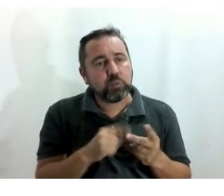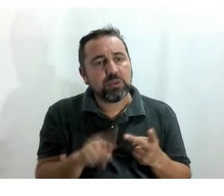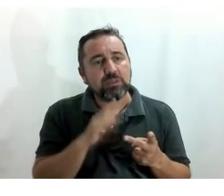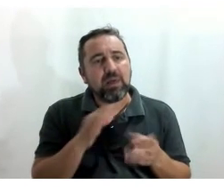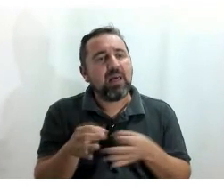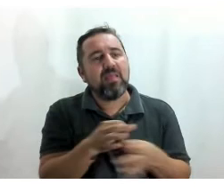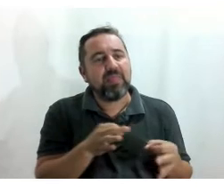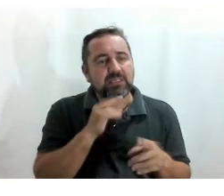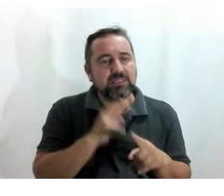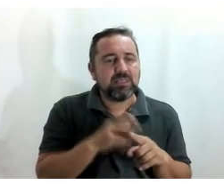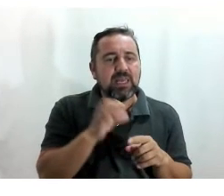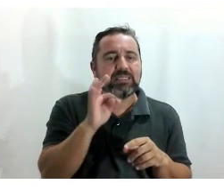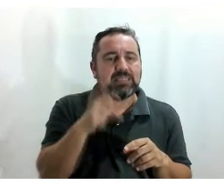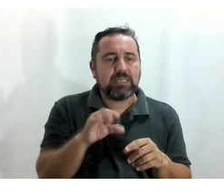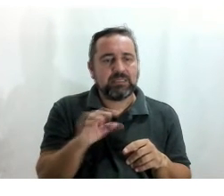células stem cell.